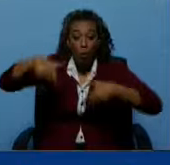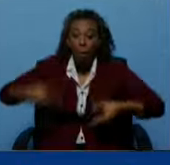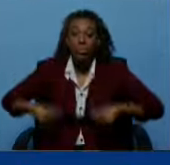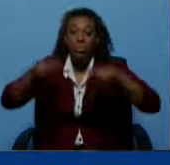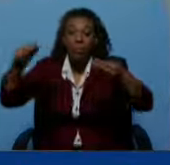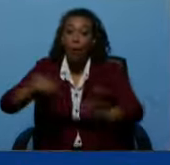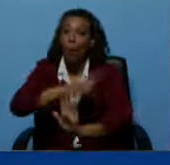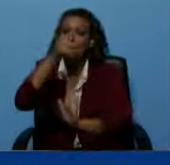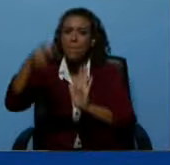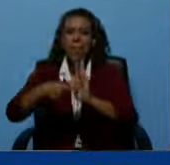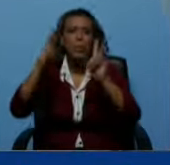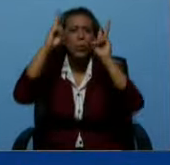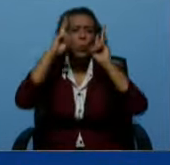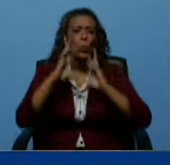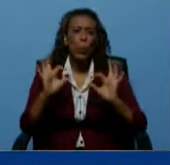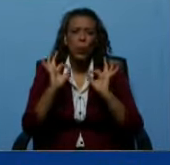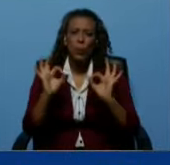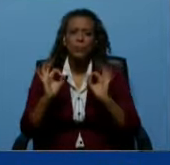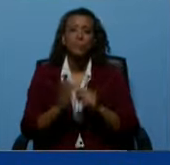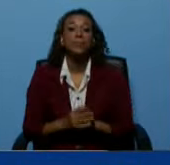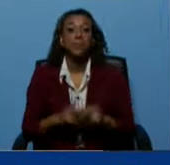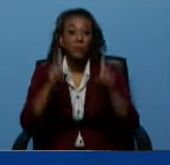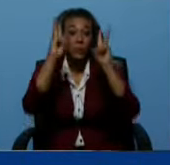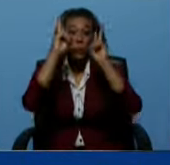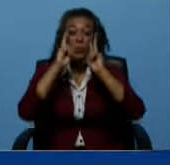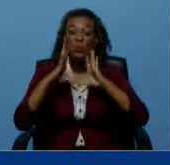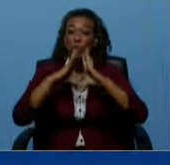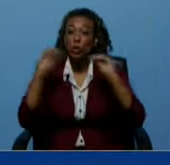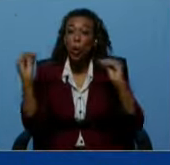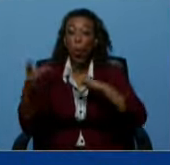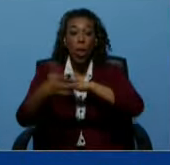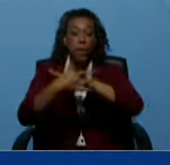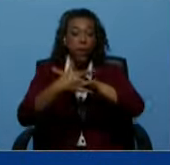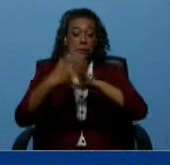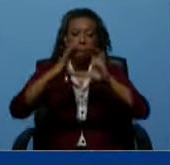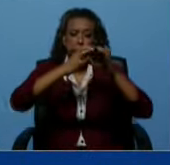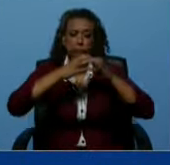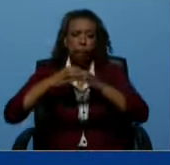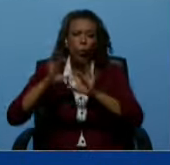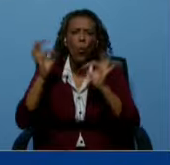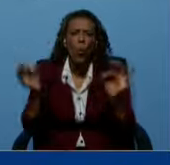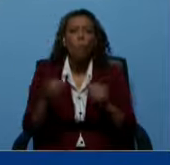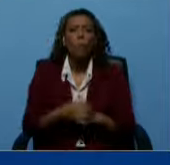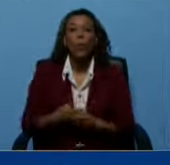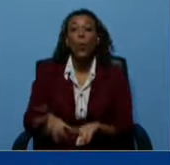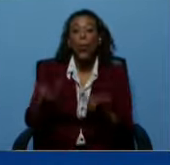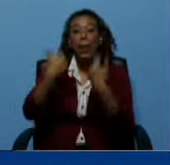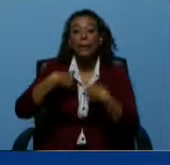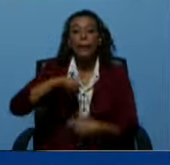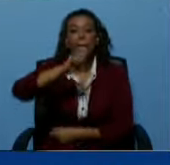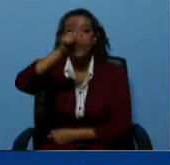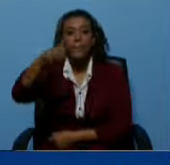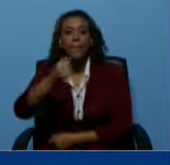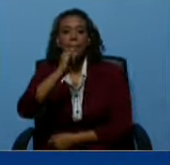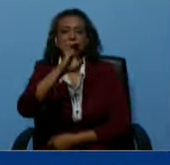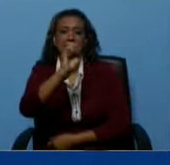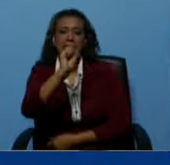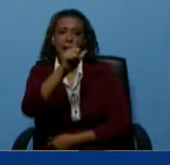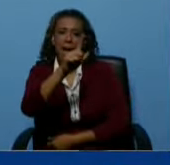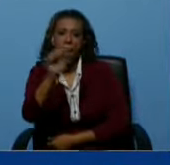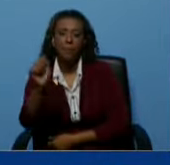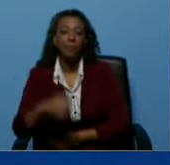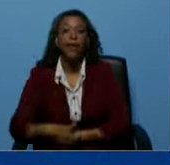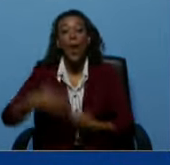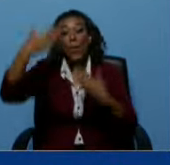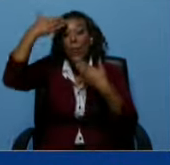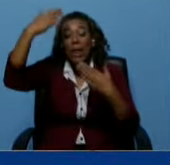de paquete, como dice usted, de paquete, con todo el equipamiento. Doctora Gisela. Buenas tardes, señor presidente.